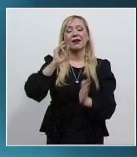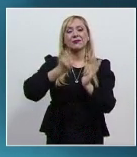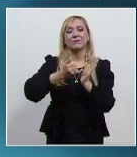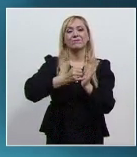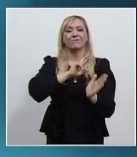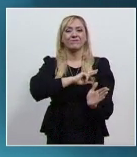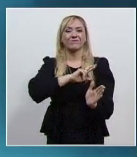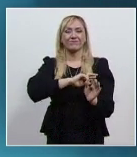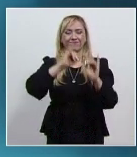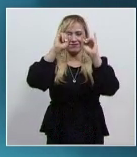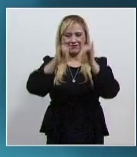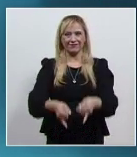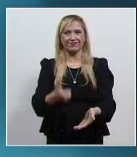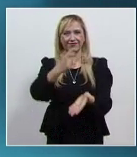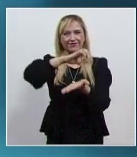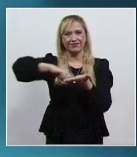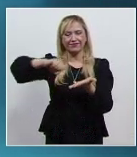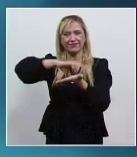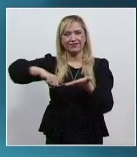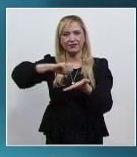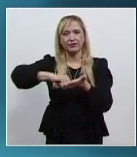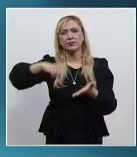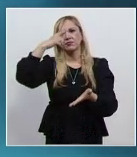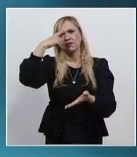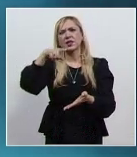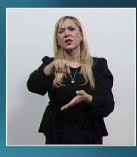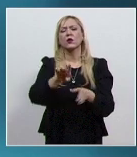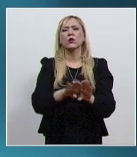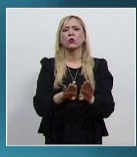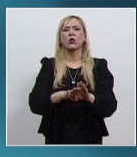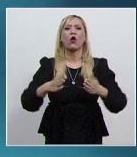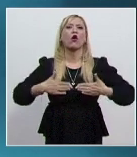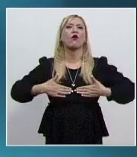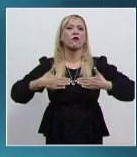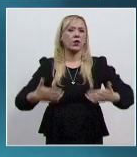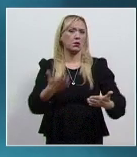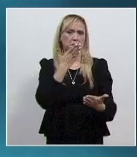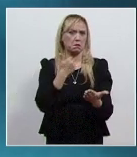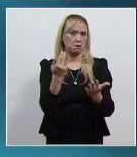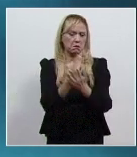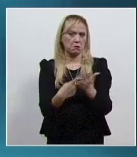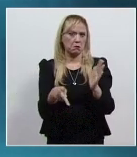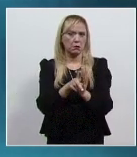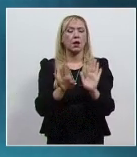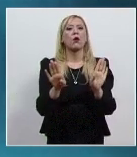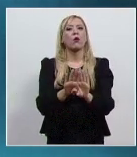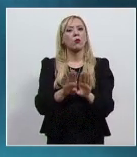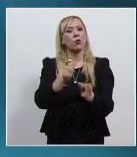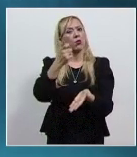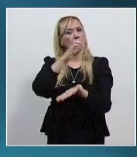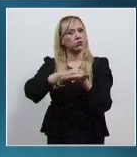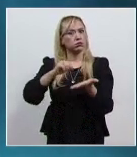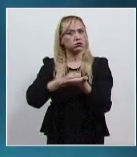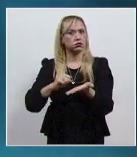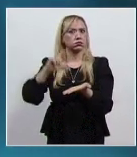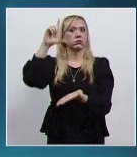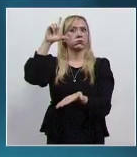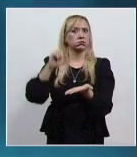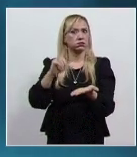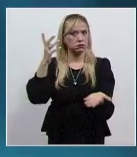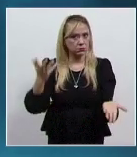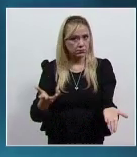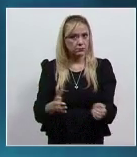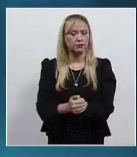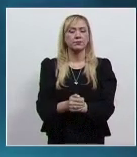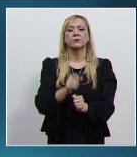que regulan el régimen simplificado de confianza, mismas que no violan el principio de equidad tributaria. De plenos regionales